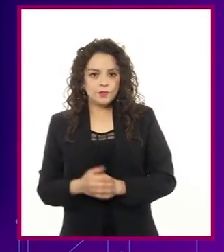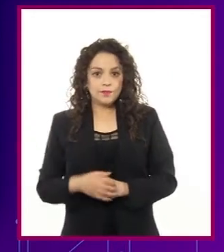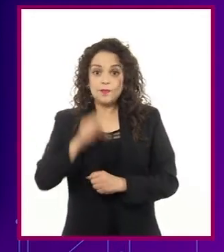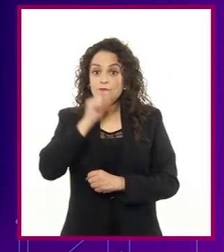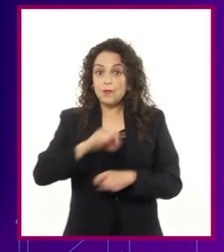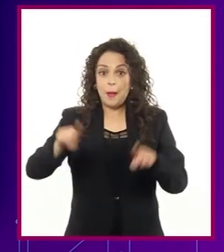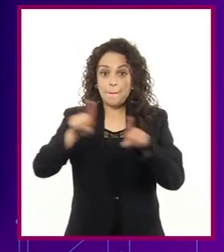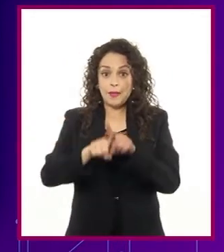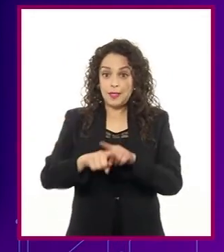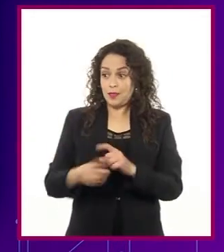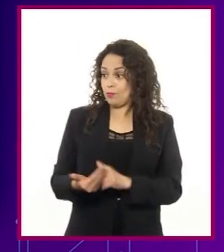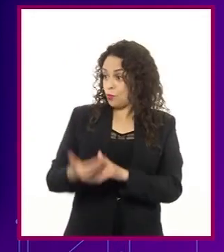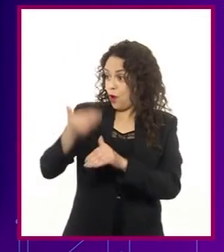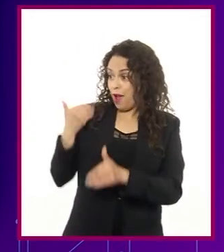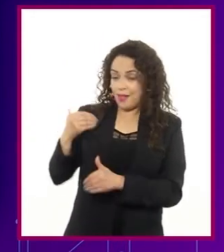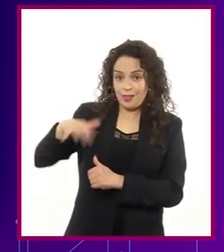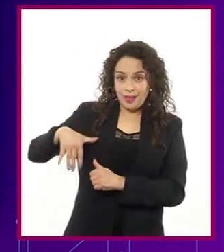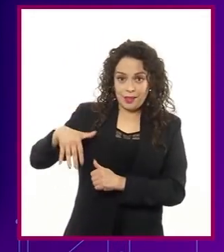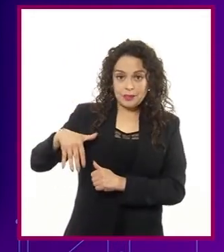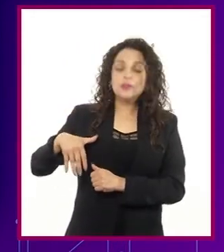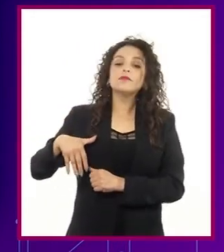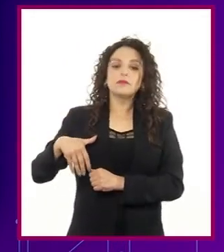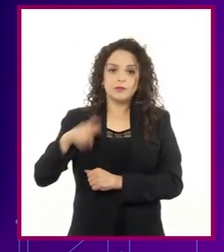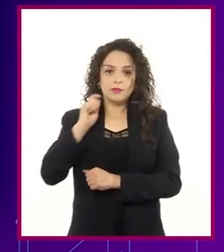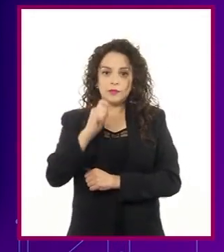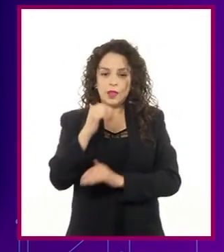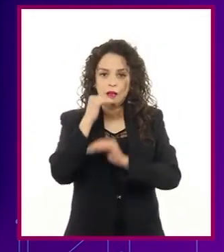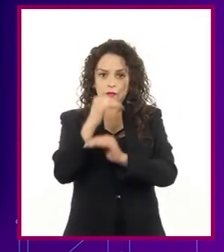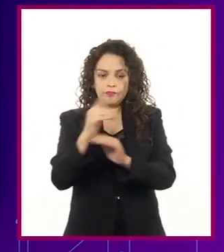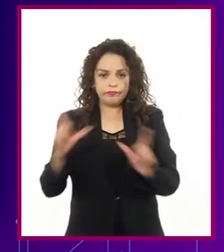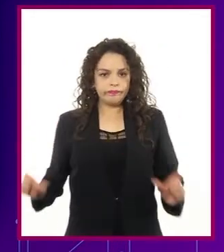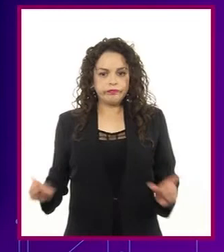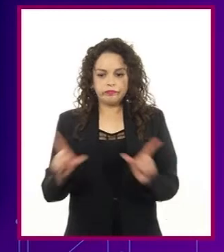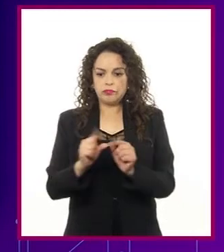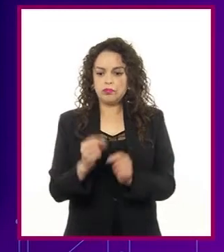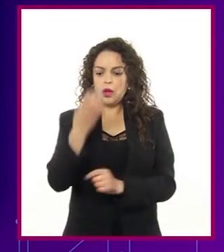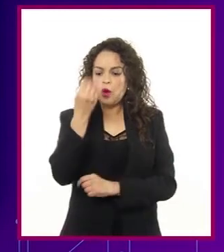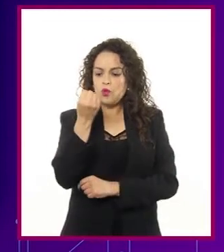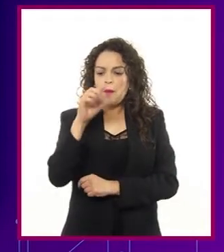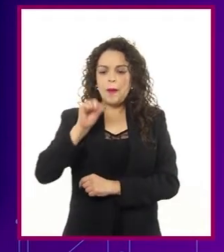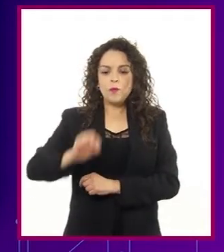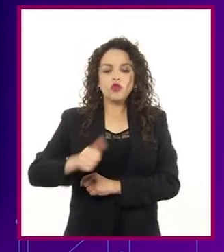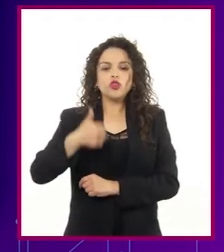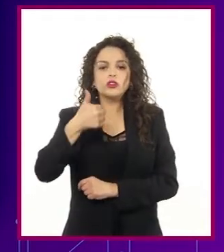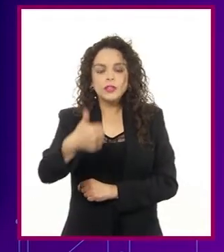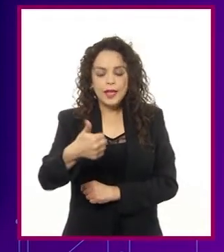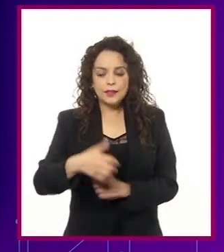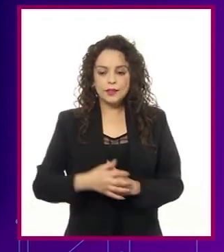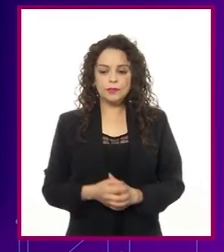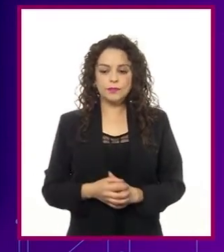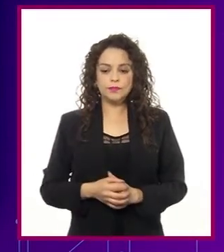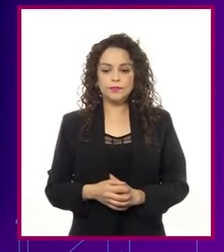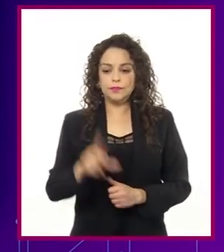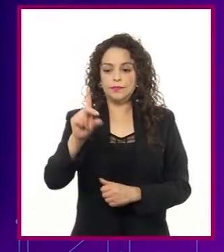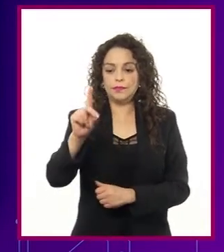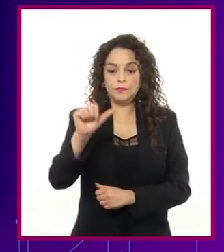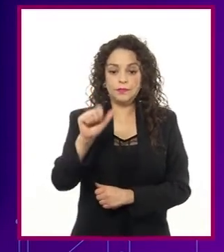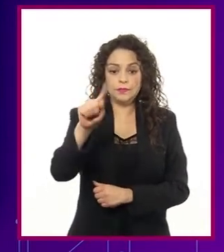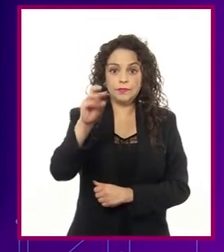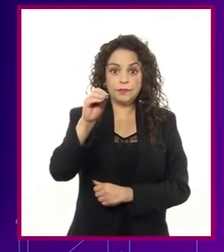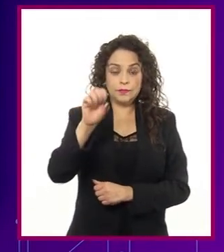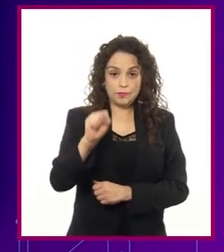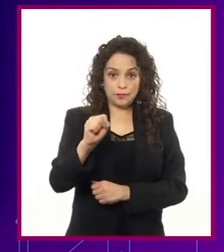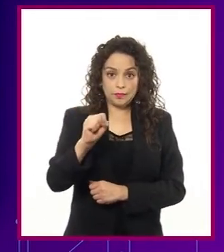en el promedio anterior, este se trunca y se queda como 9.6. De acuerdo con los datos